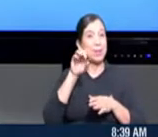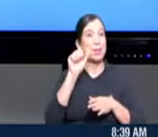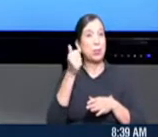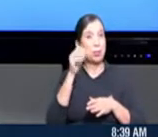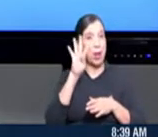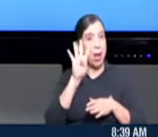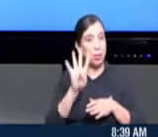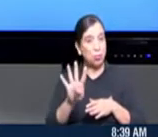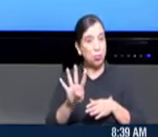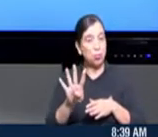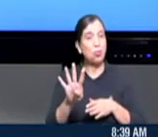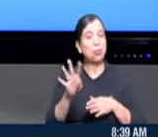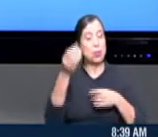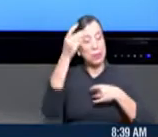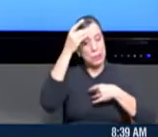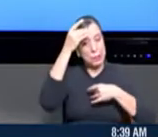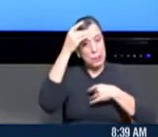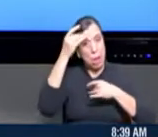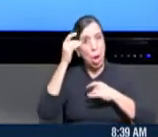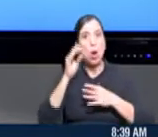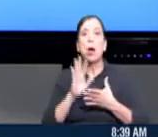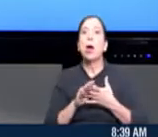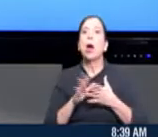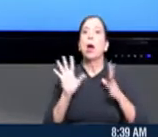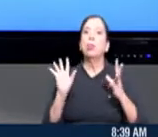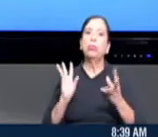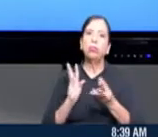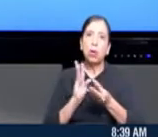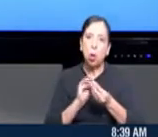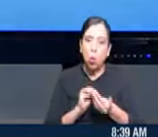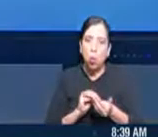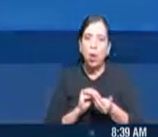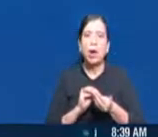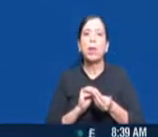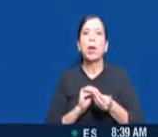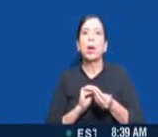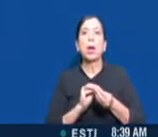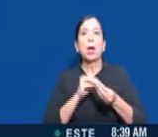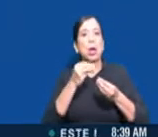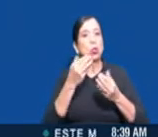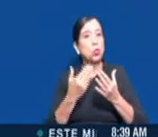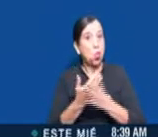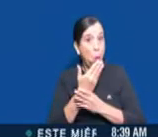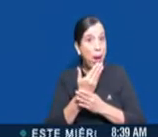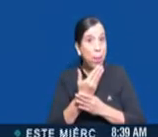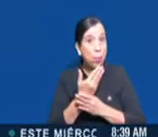27.314 casos confirmados acumulados, de los cuales son nuevos casos